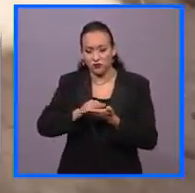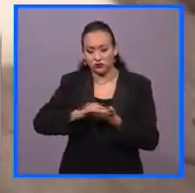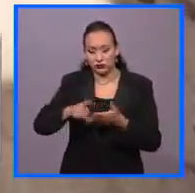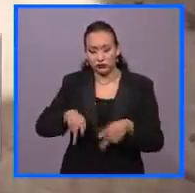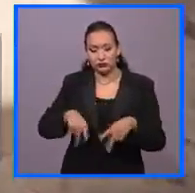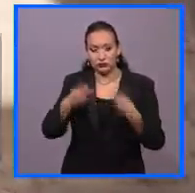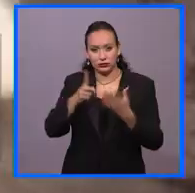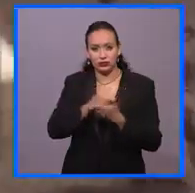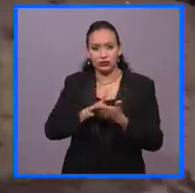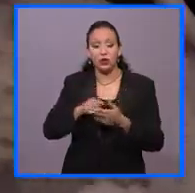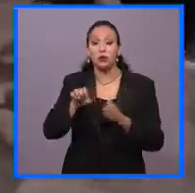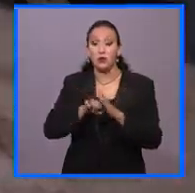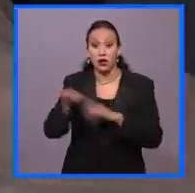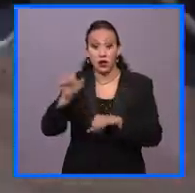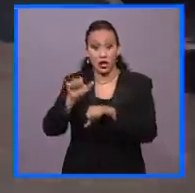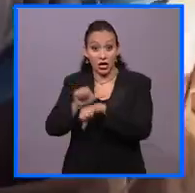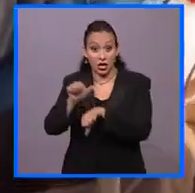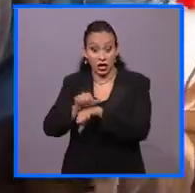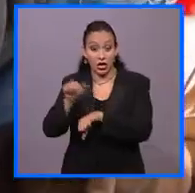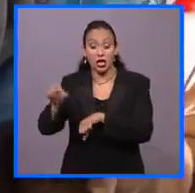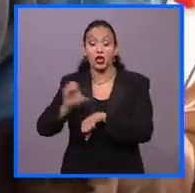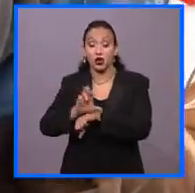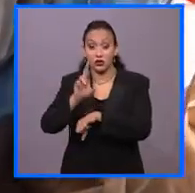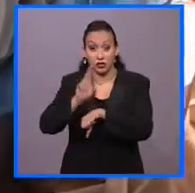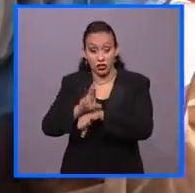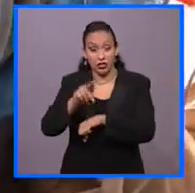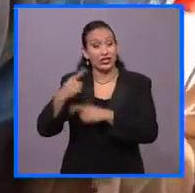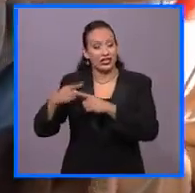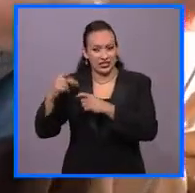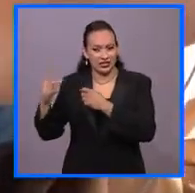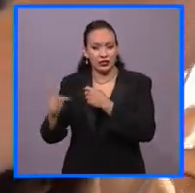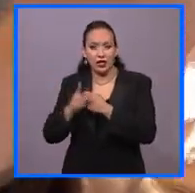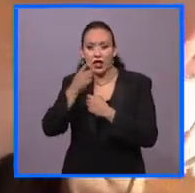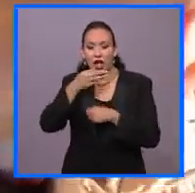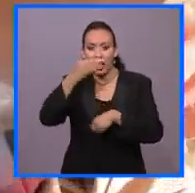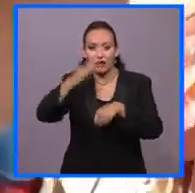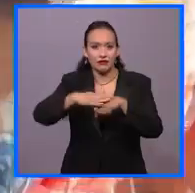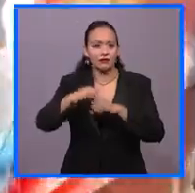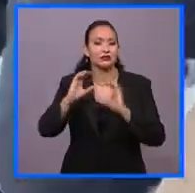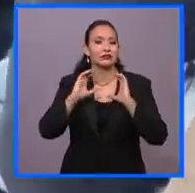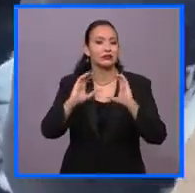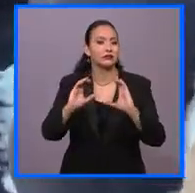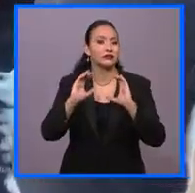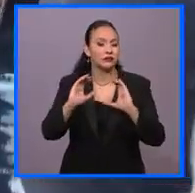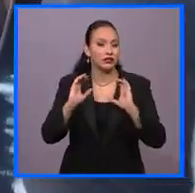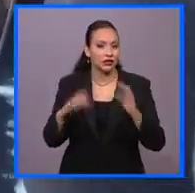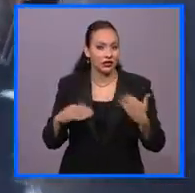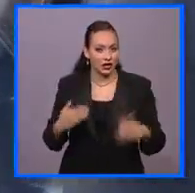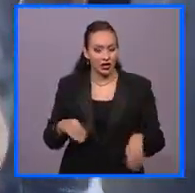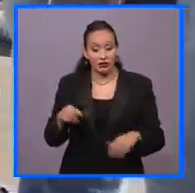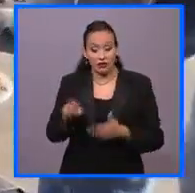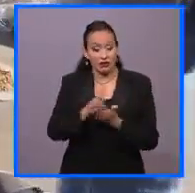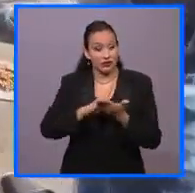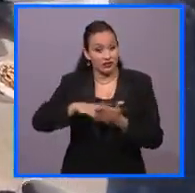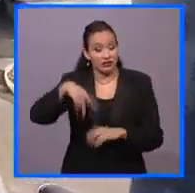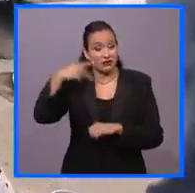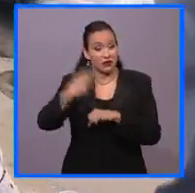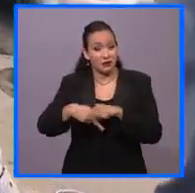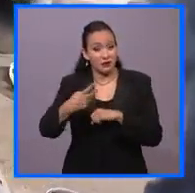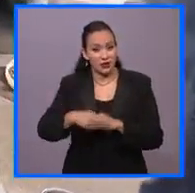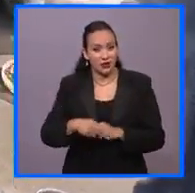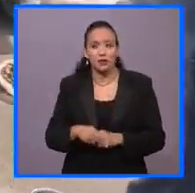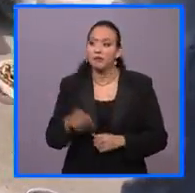Rica han emitido alertas sanitarias sobre los peligros del consumo de este tipo de drogas. El documento cita un reporte de